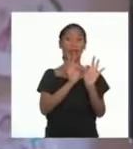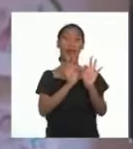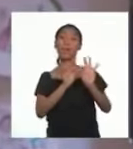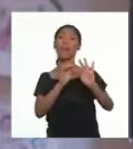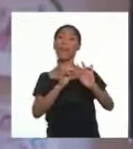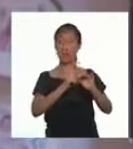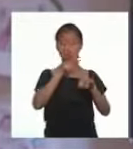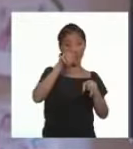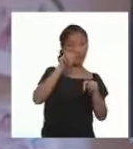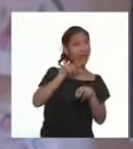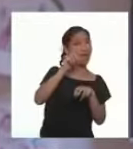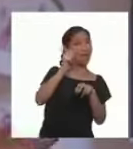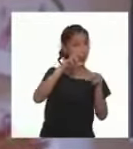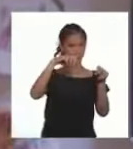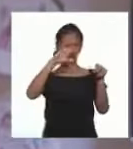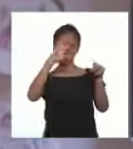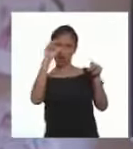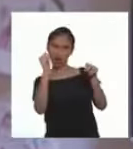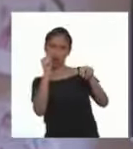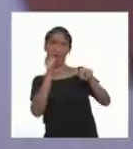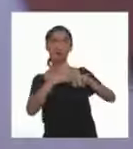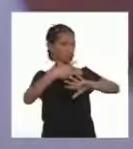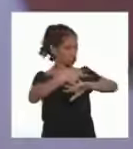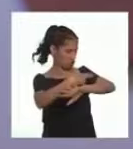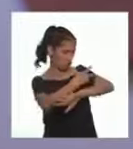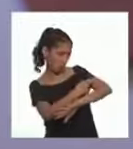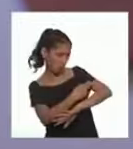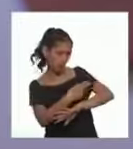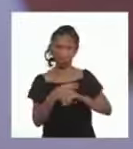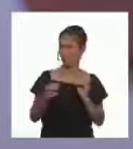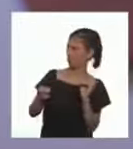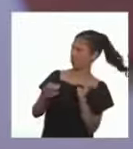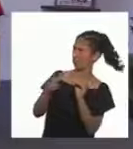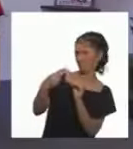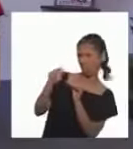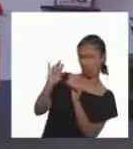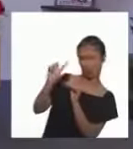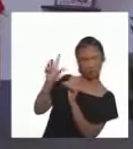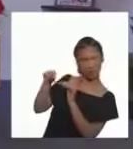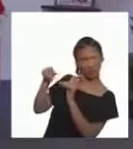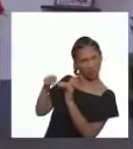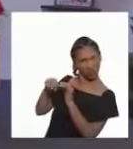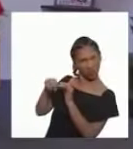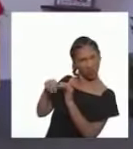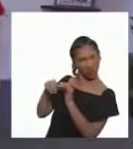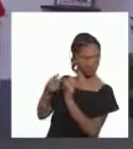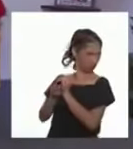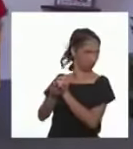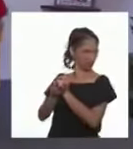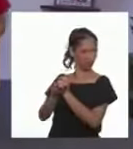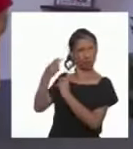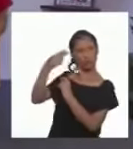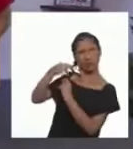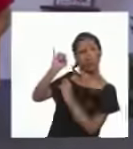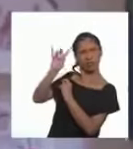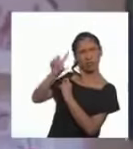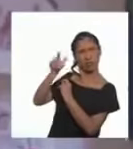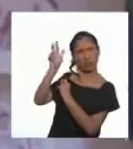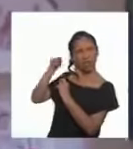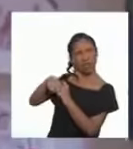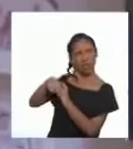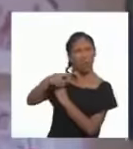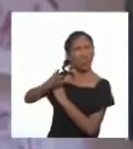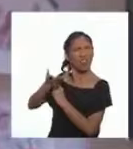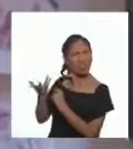lavan muy bien y luego la hilan. Ah, ¿hilan? ¿Qué es hilar?